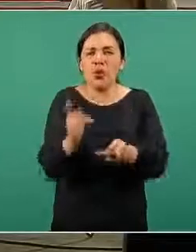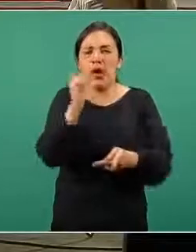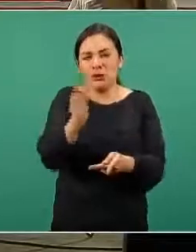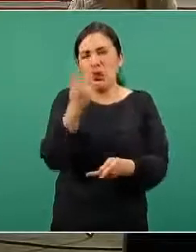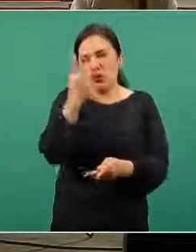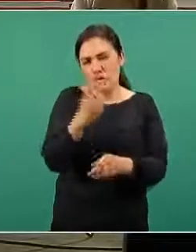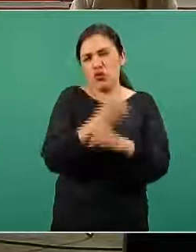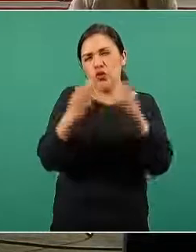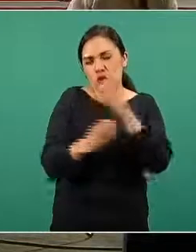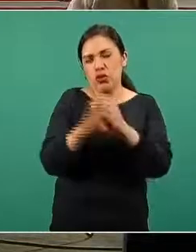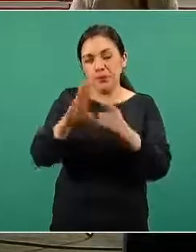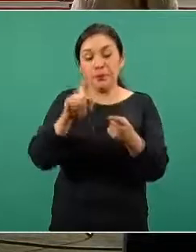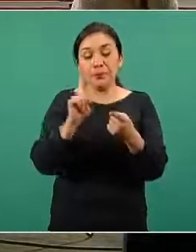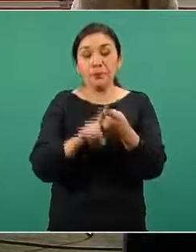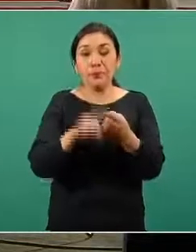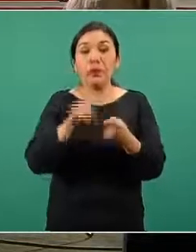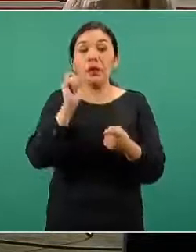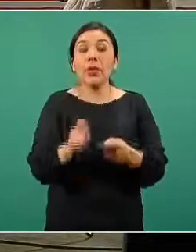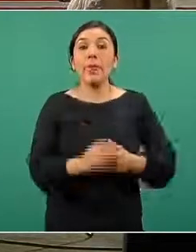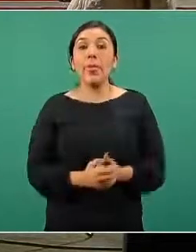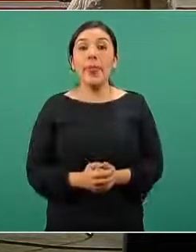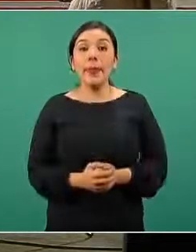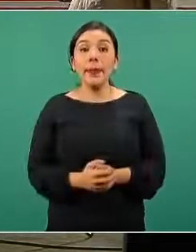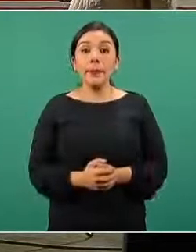son dos, pero la primera es